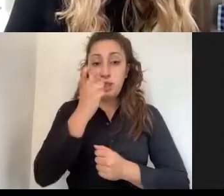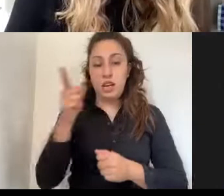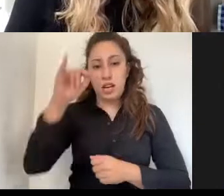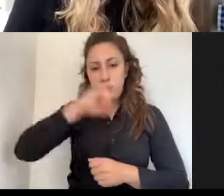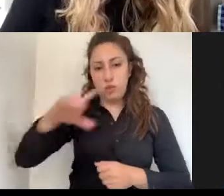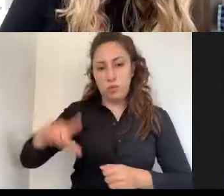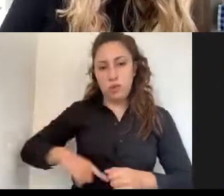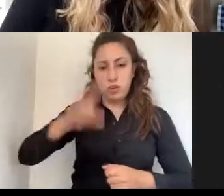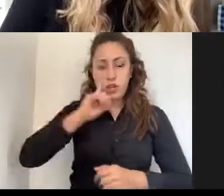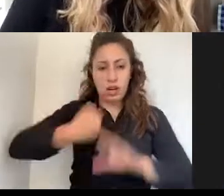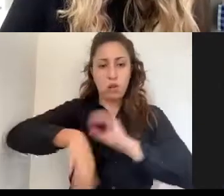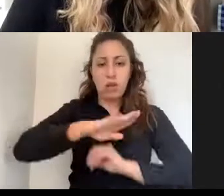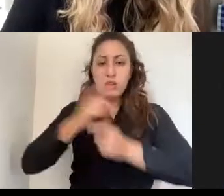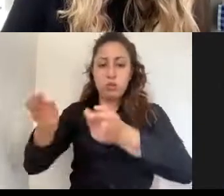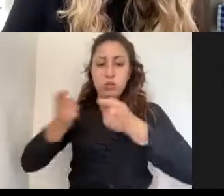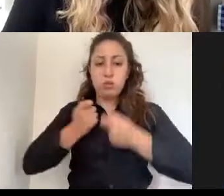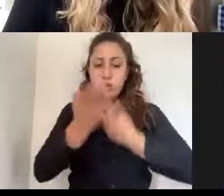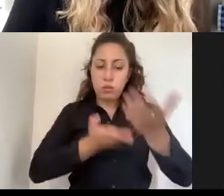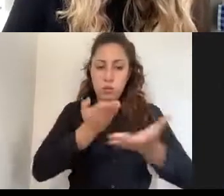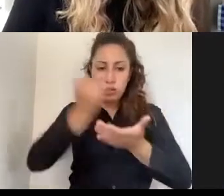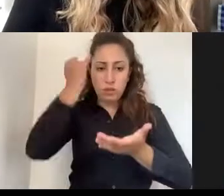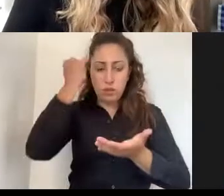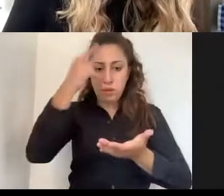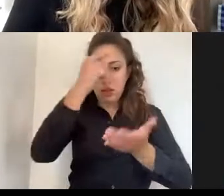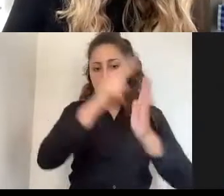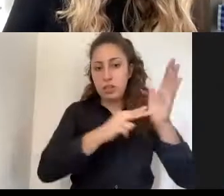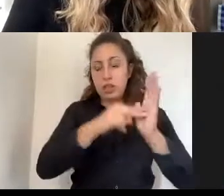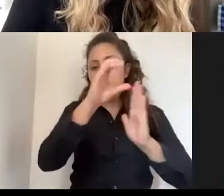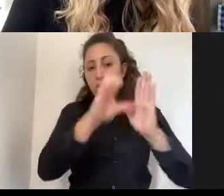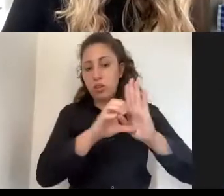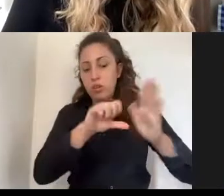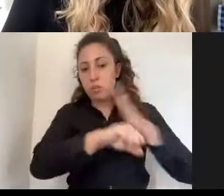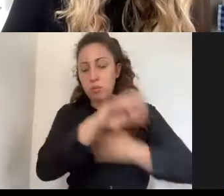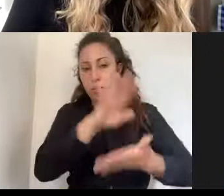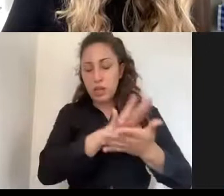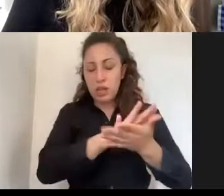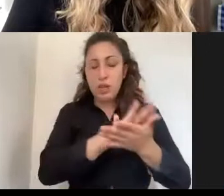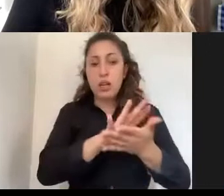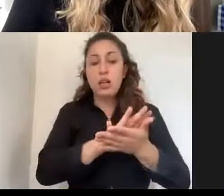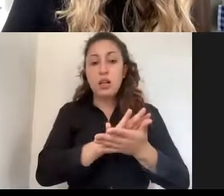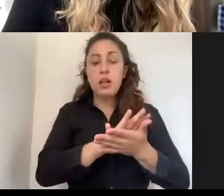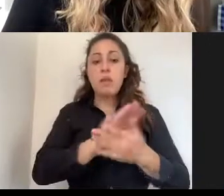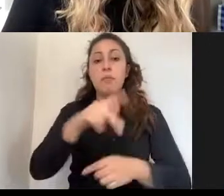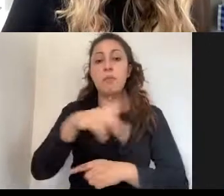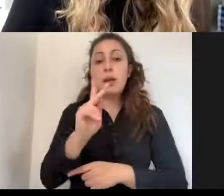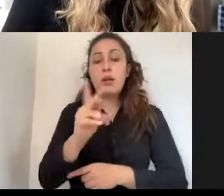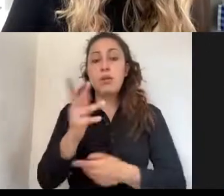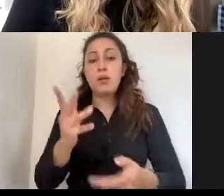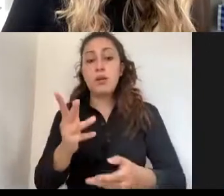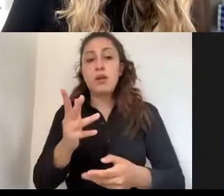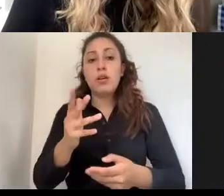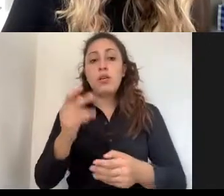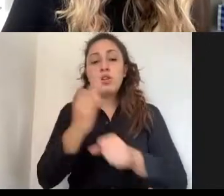gobierno aparece alguna propuesta en lo que respecta a la